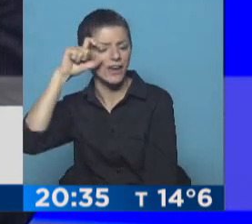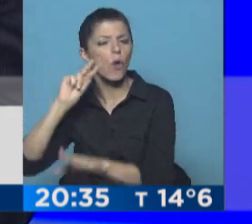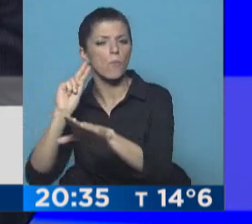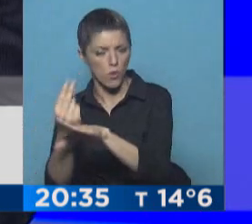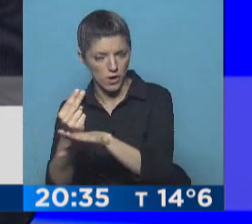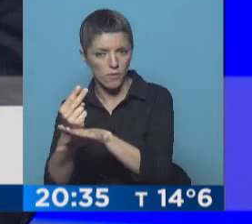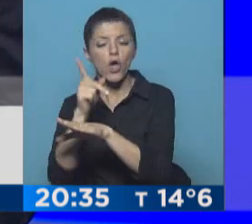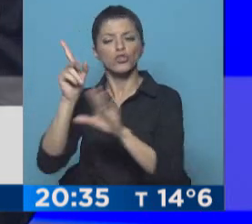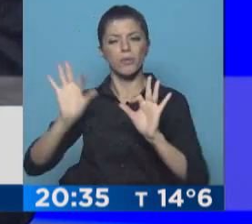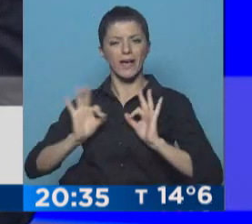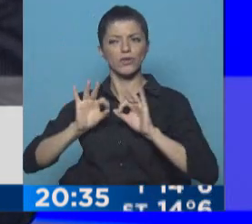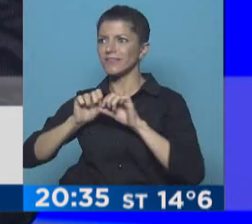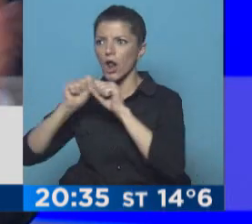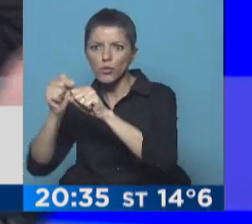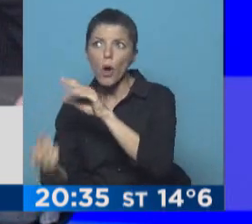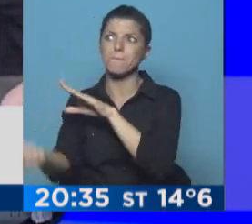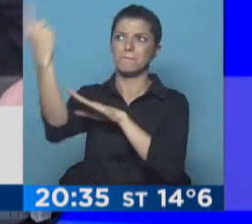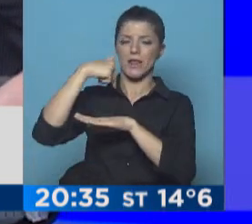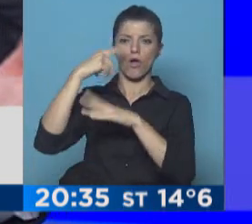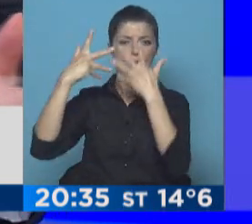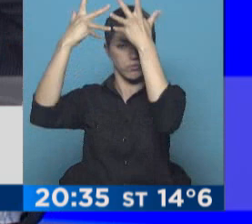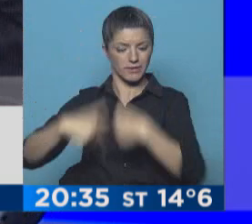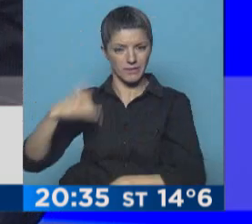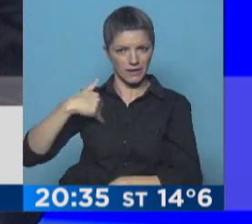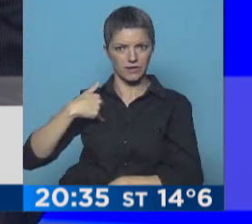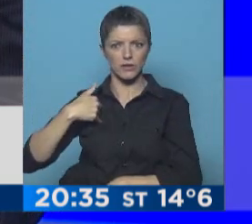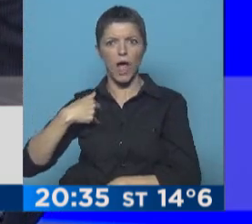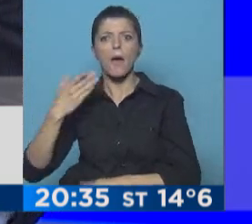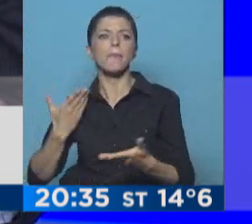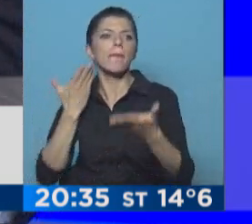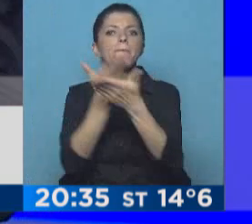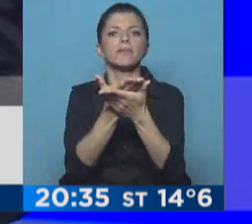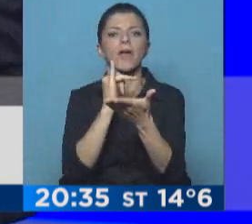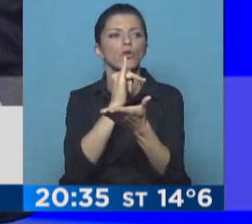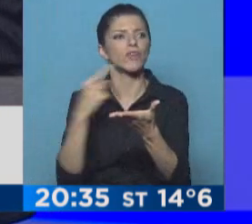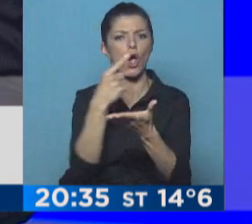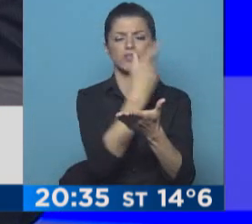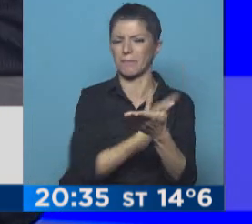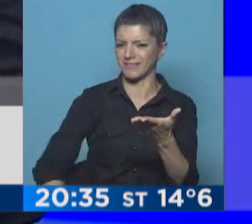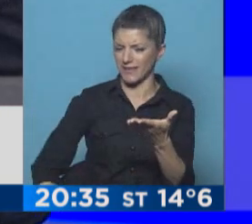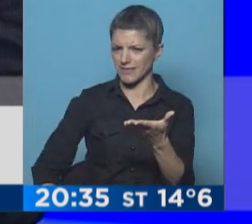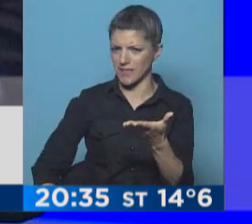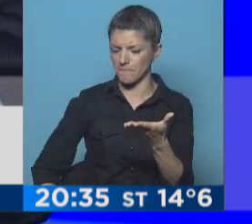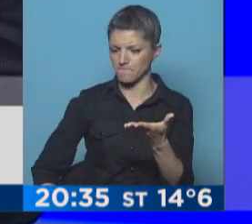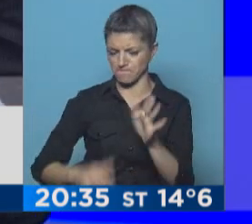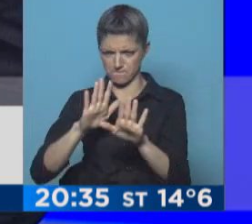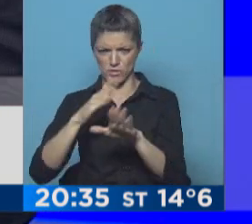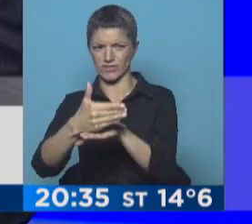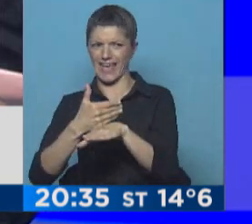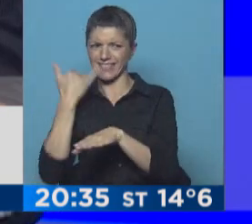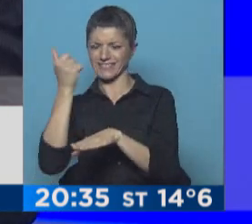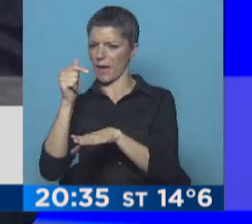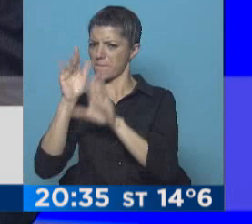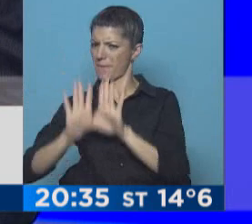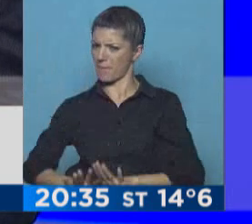venir acá y presentar el 13 de enero una denuncia contra la presidenta evidentemente la denuncia ya la tenía preparada pero no tenía muy